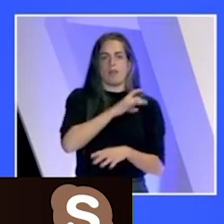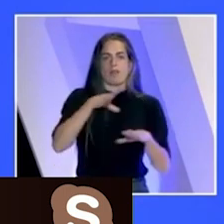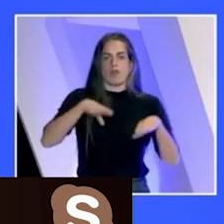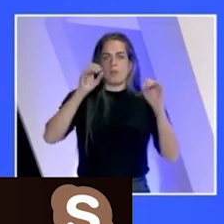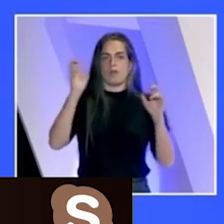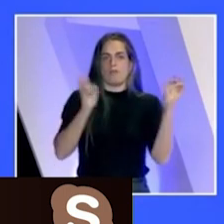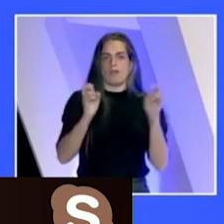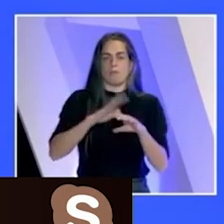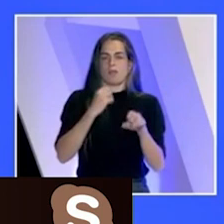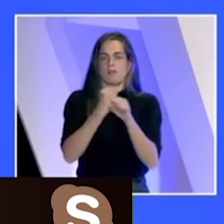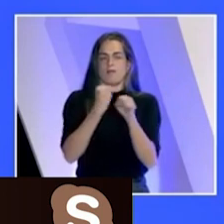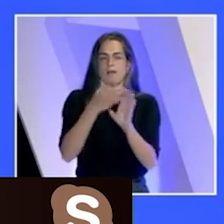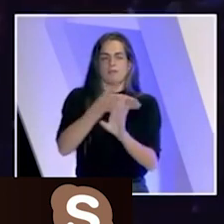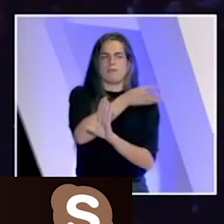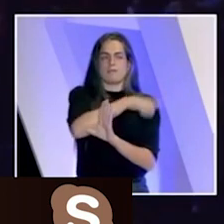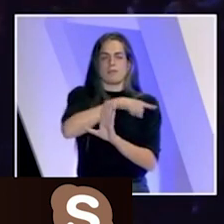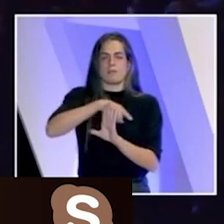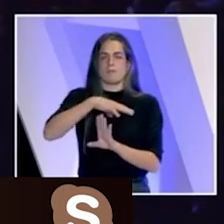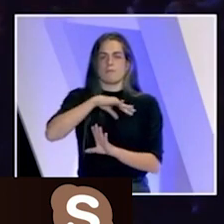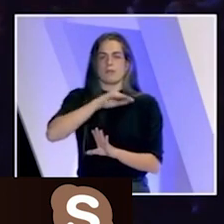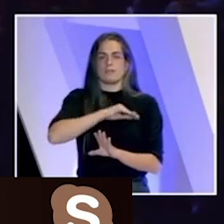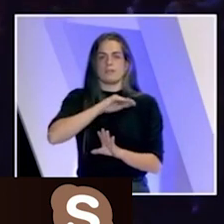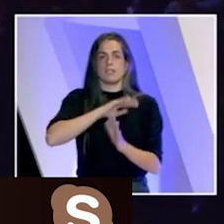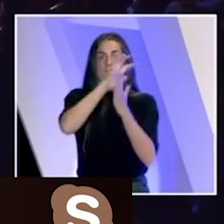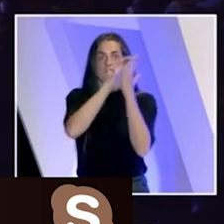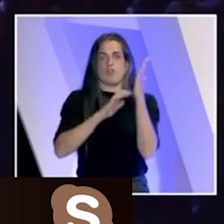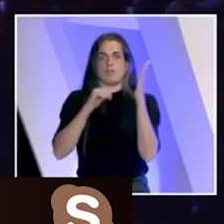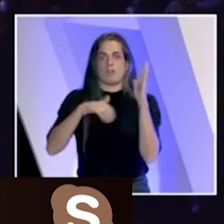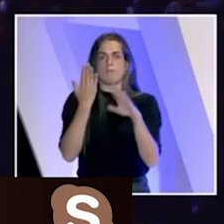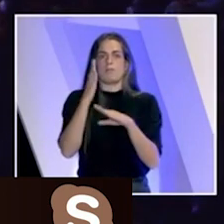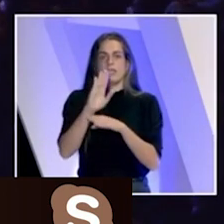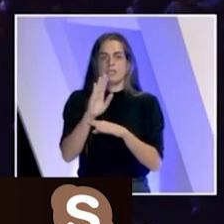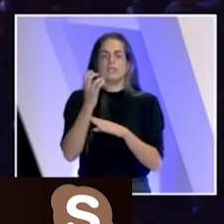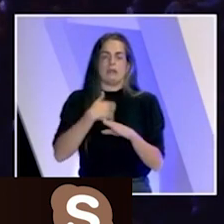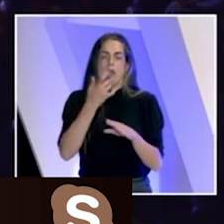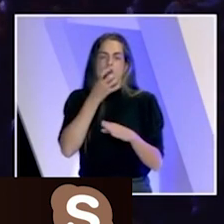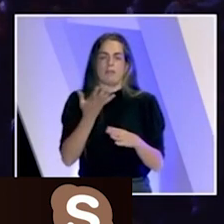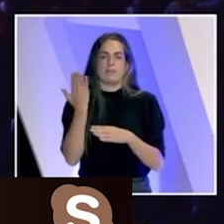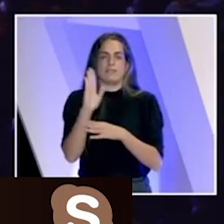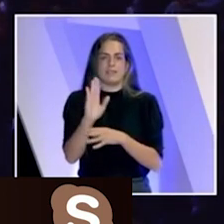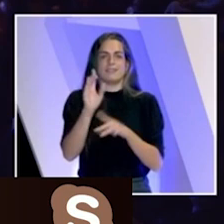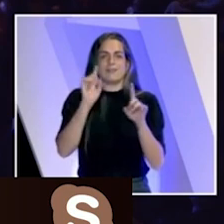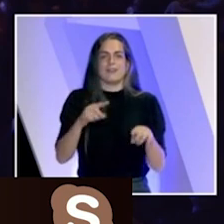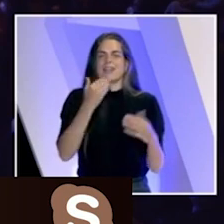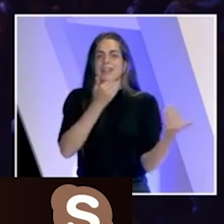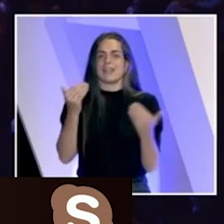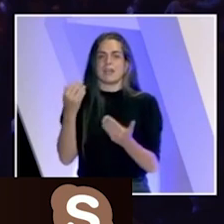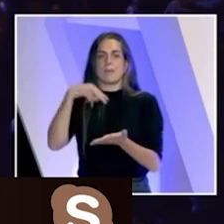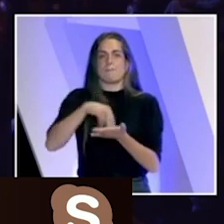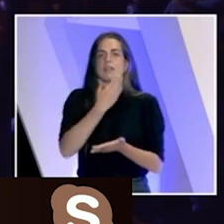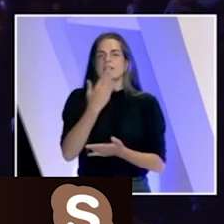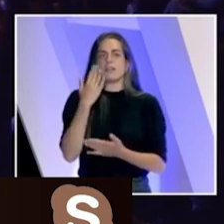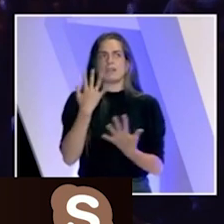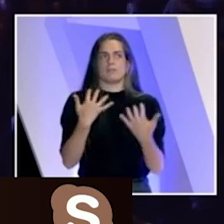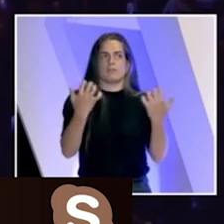este país, y por supuesto, semejante error en las relaciones diplomáticas. Pero esto es entendible, entre otras cosas, porque